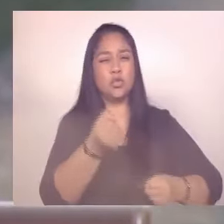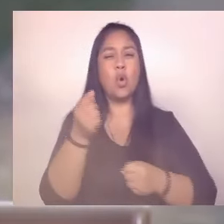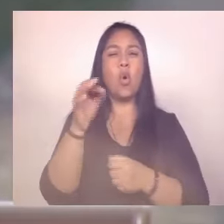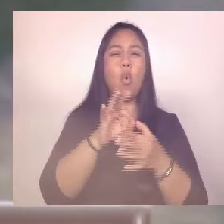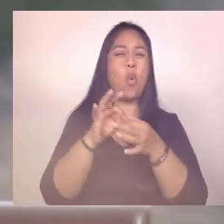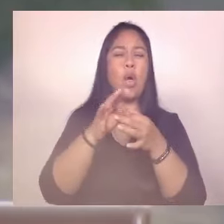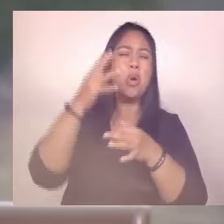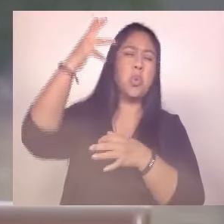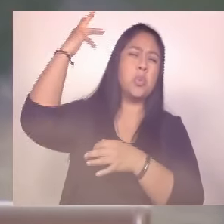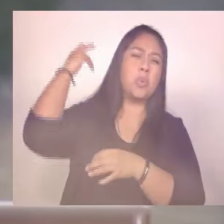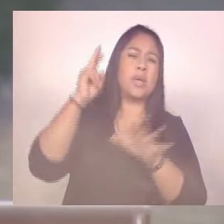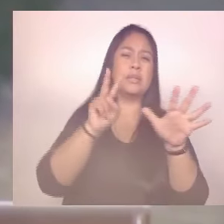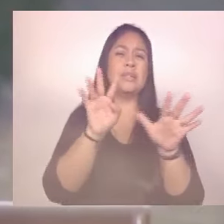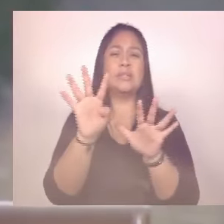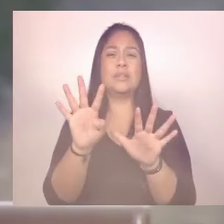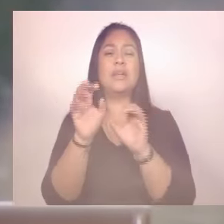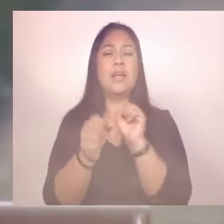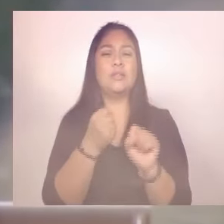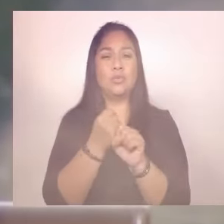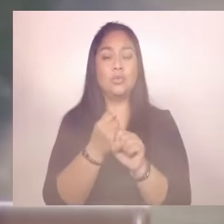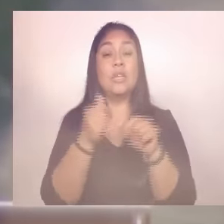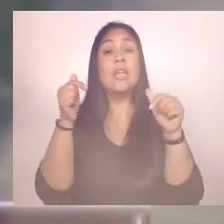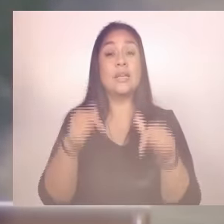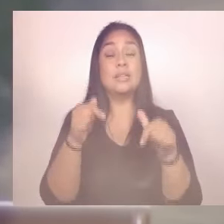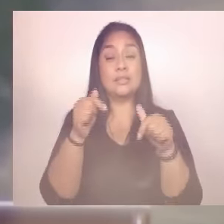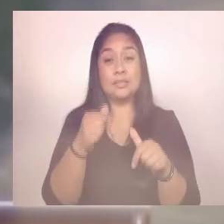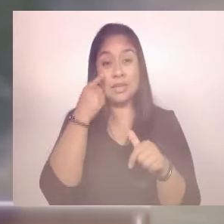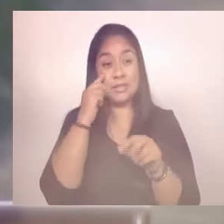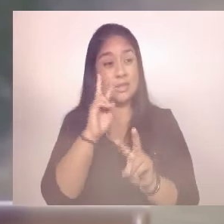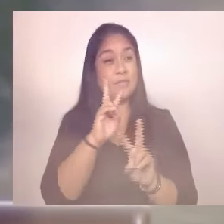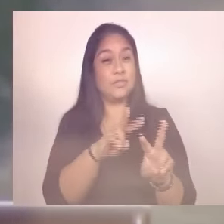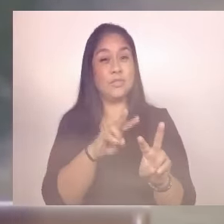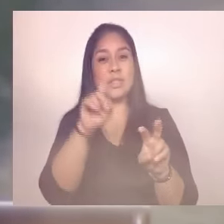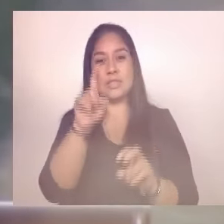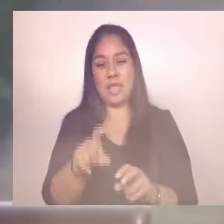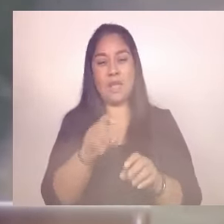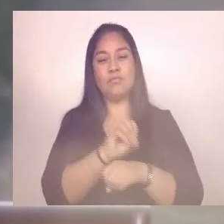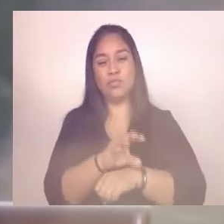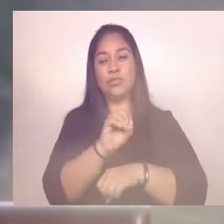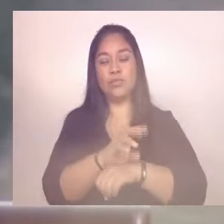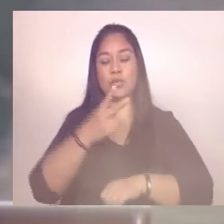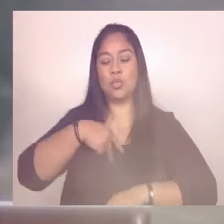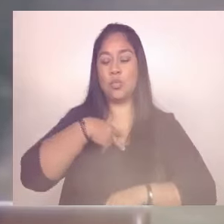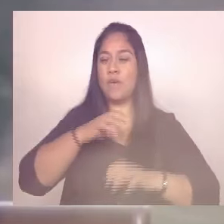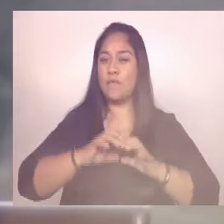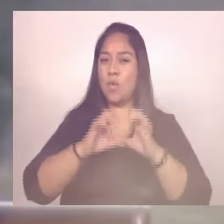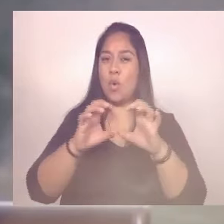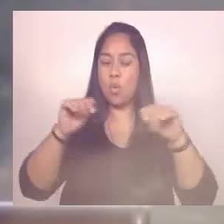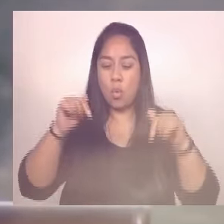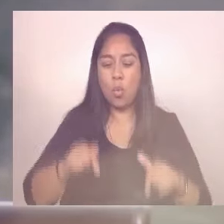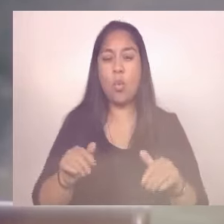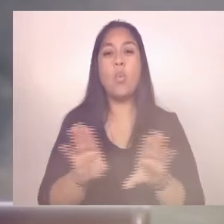esta organización hace 79 años. Esta es la visión que debe orientar nuestros esfuerzos